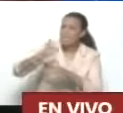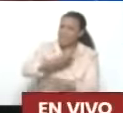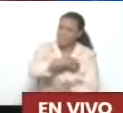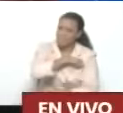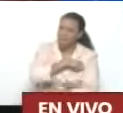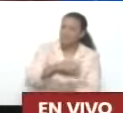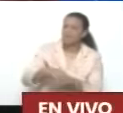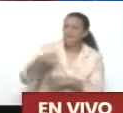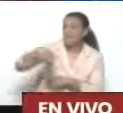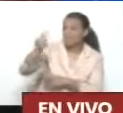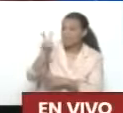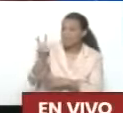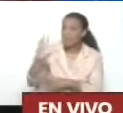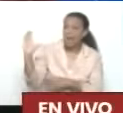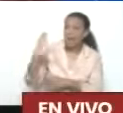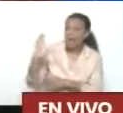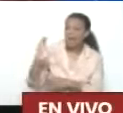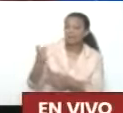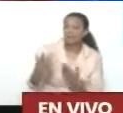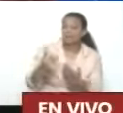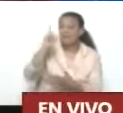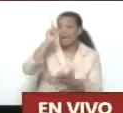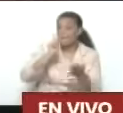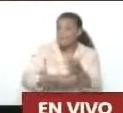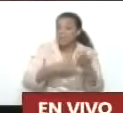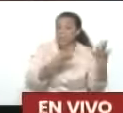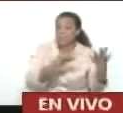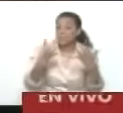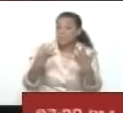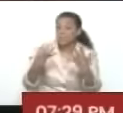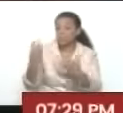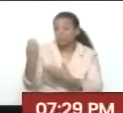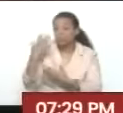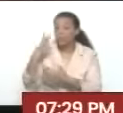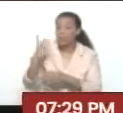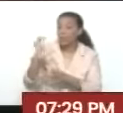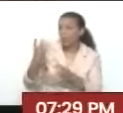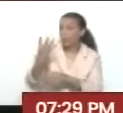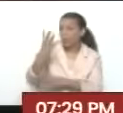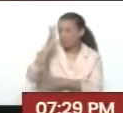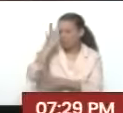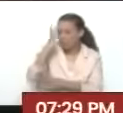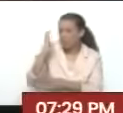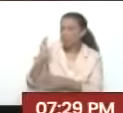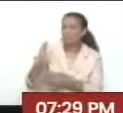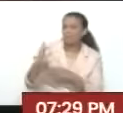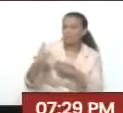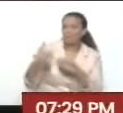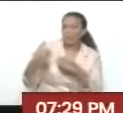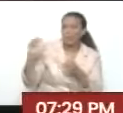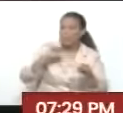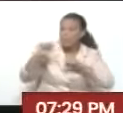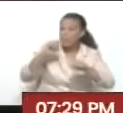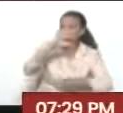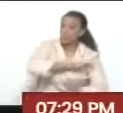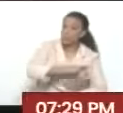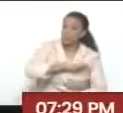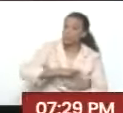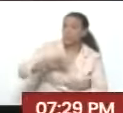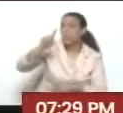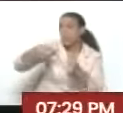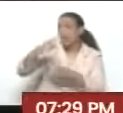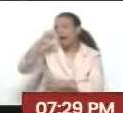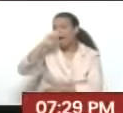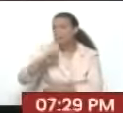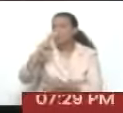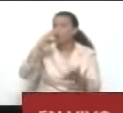en Venezuela el Caracazo, y luego el 4 de febrero, y luego en los años